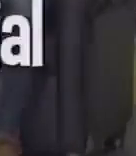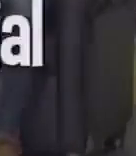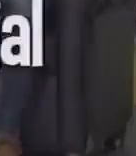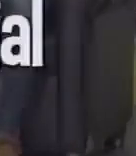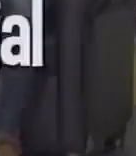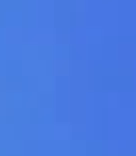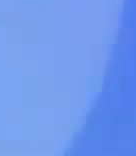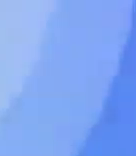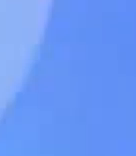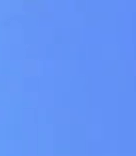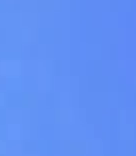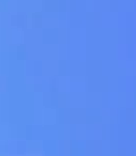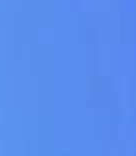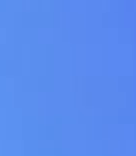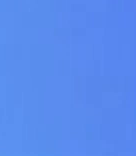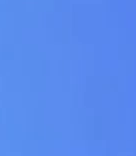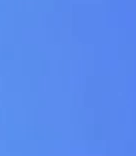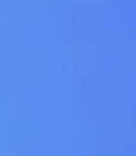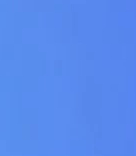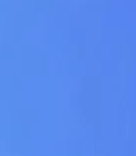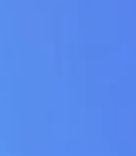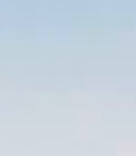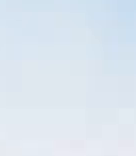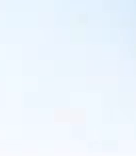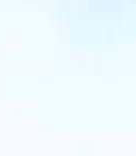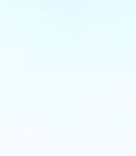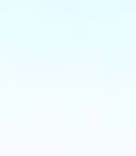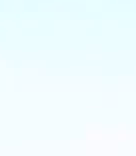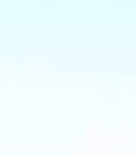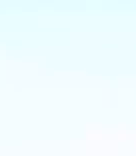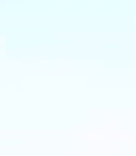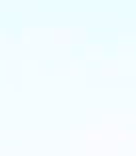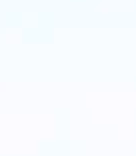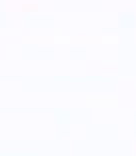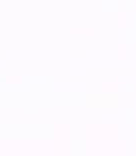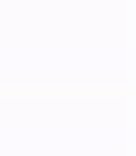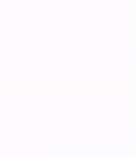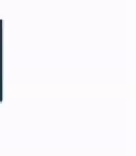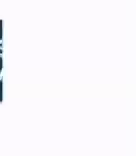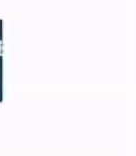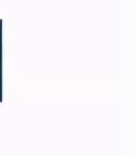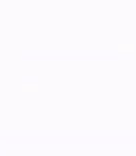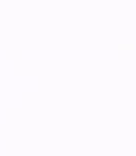psicosocial, esto y mucho más en Aprendo en Casa.